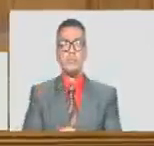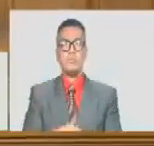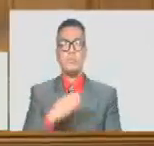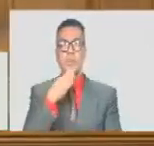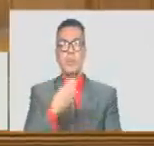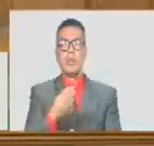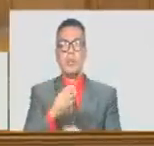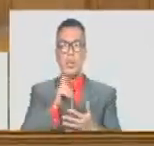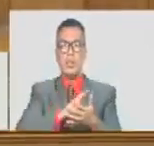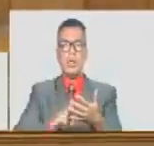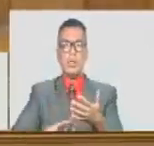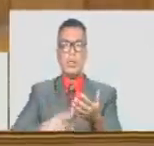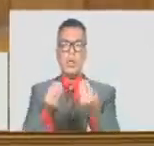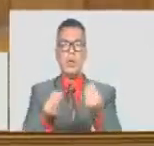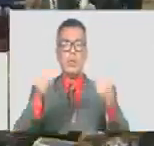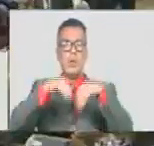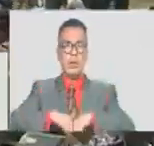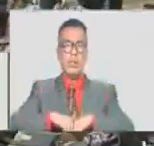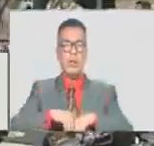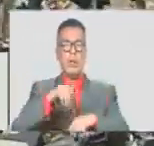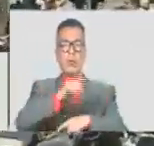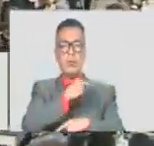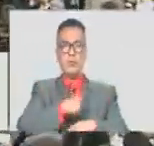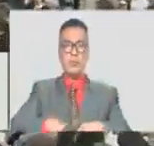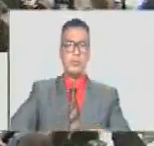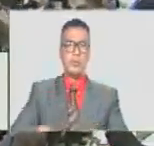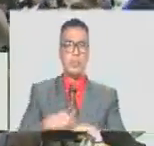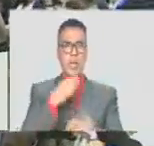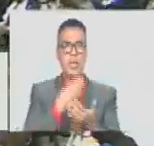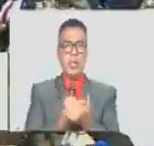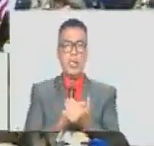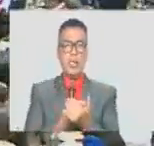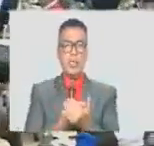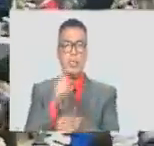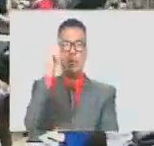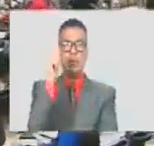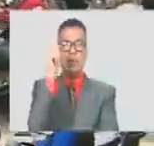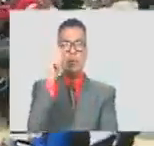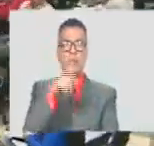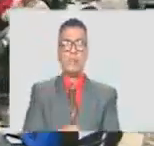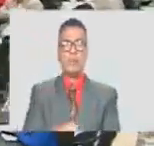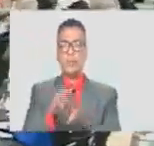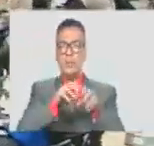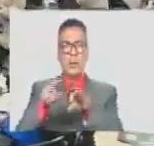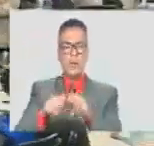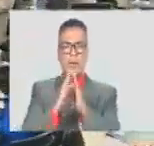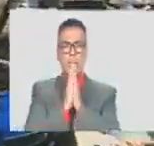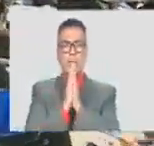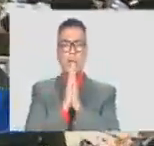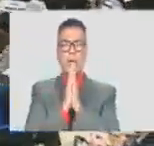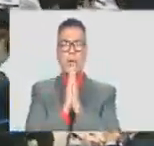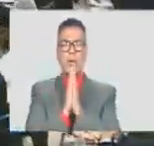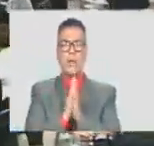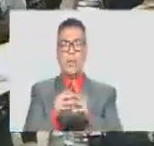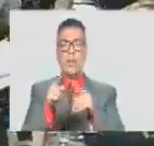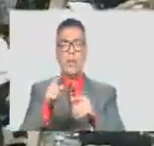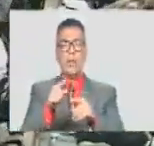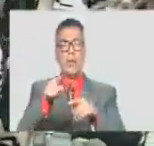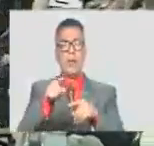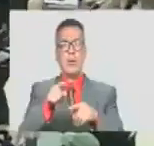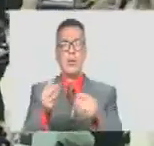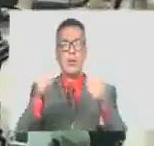Solicito que le dé lectura al acuerdo, ciudadanos. Presidente. Muchísimas gracias, diputada. Ciudadana secretaria, por favor, sírvase a dar lectura